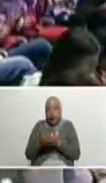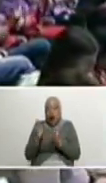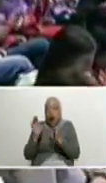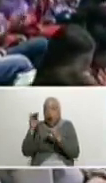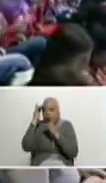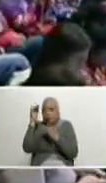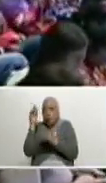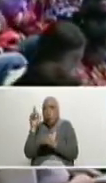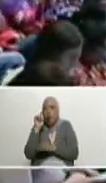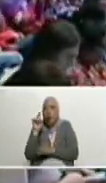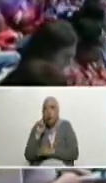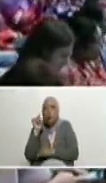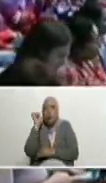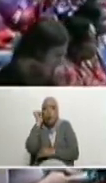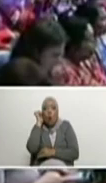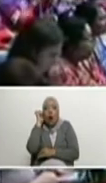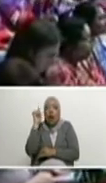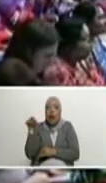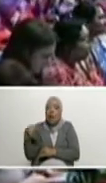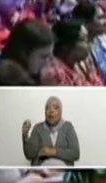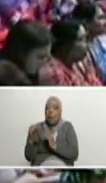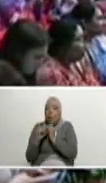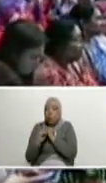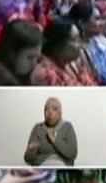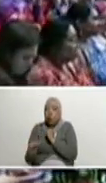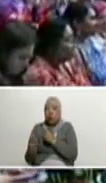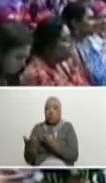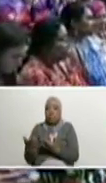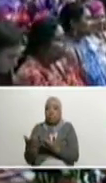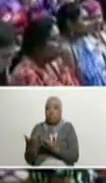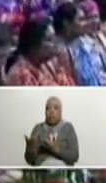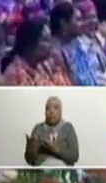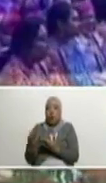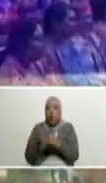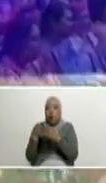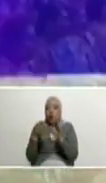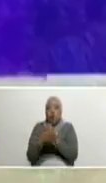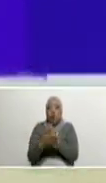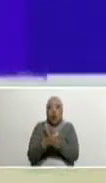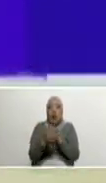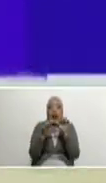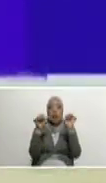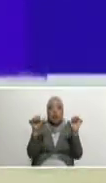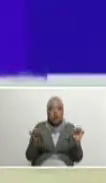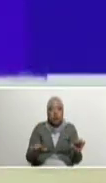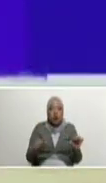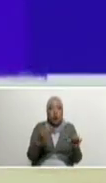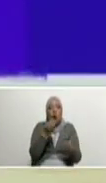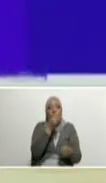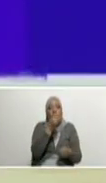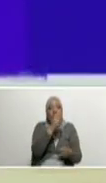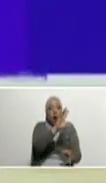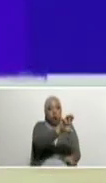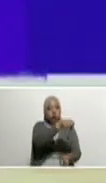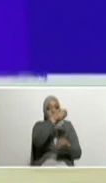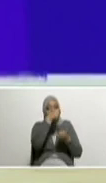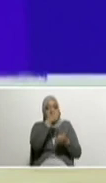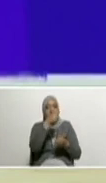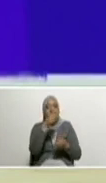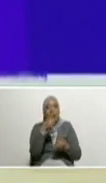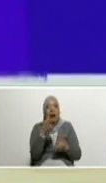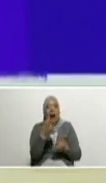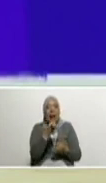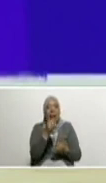mujeres embarazadas y a las mujeres por parto. Y todo el concepto del nuevo CLAT materno, de las salas de